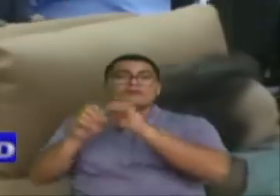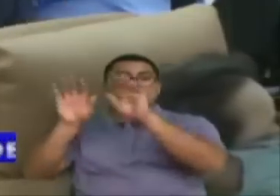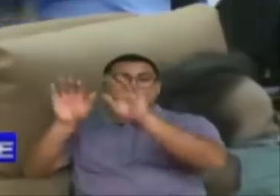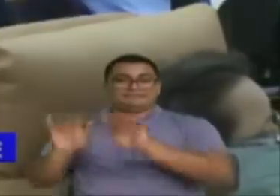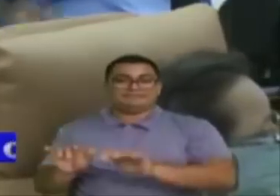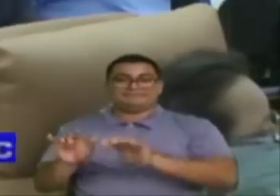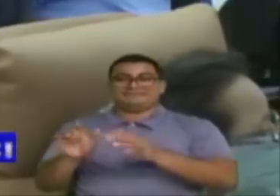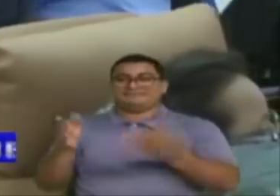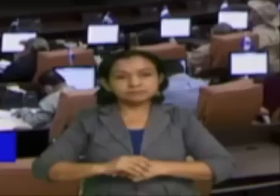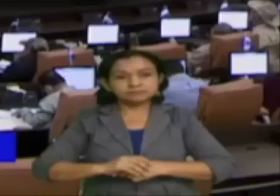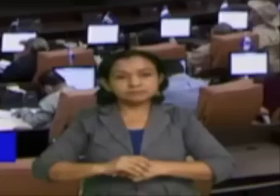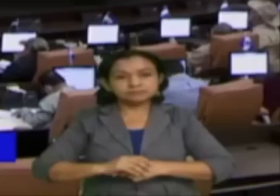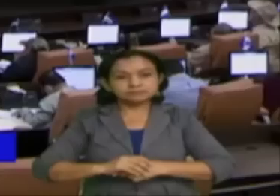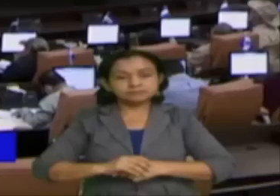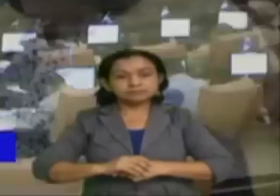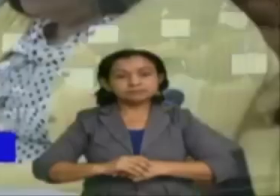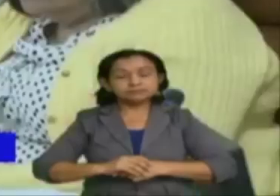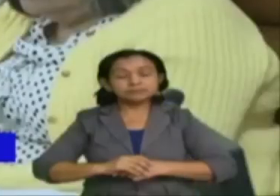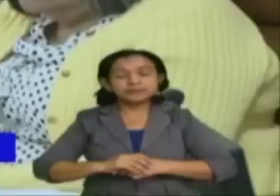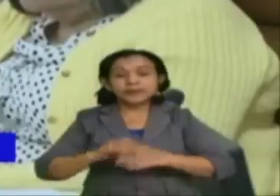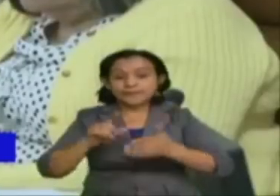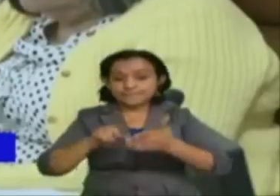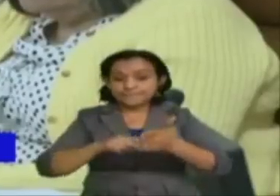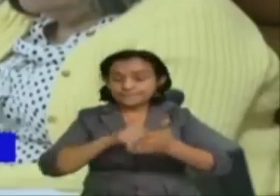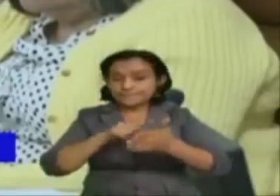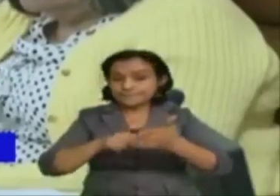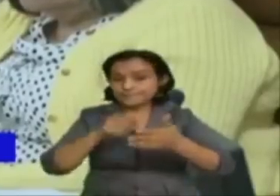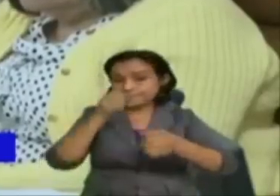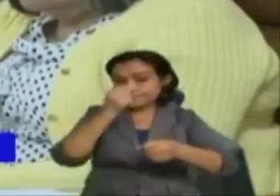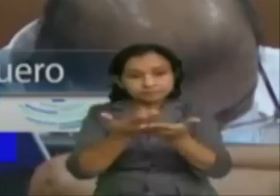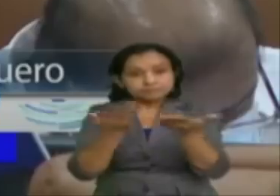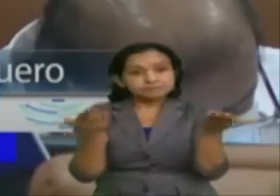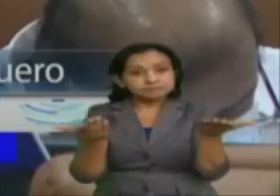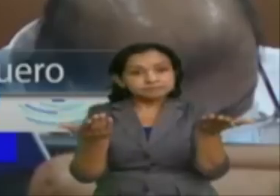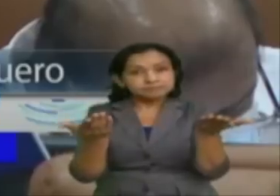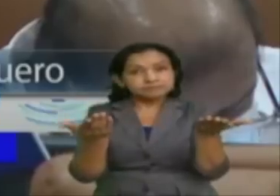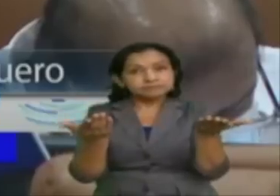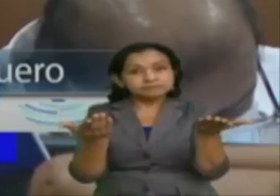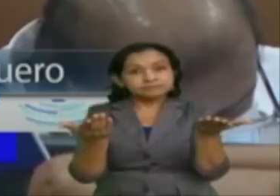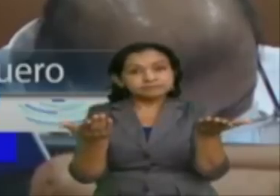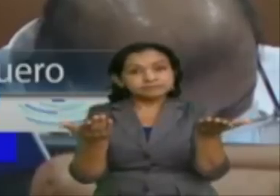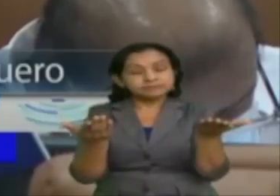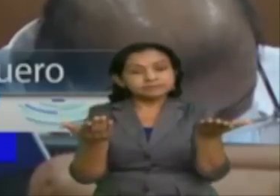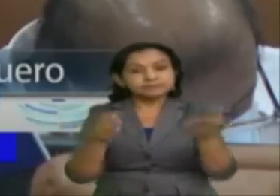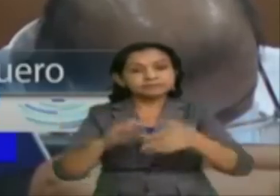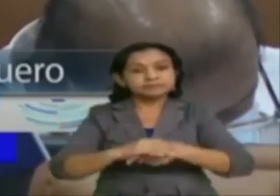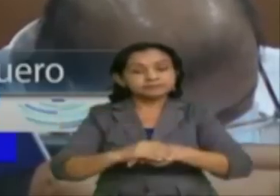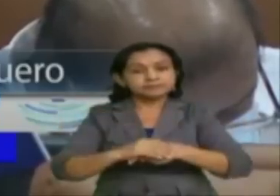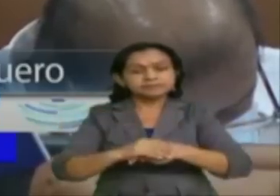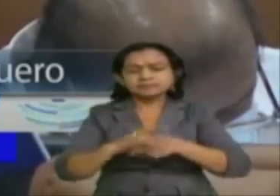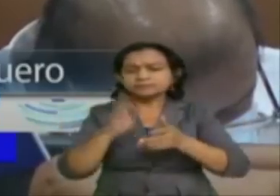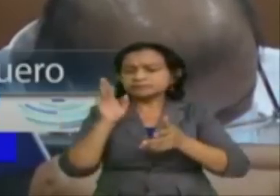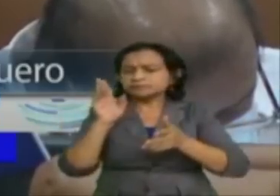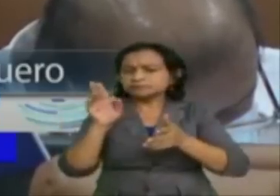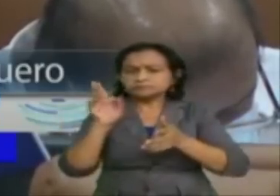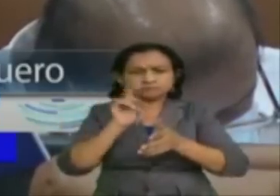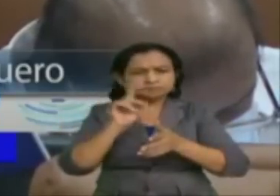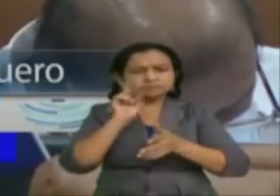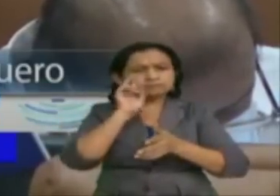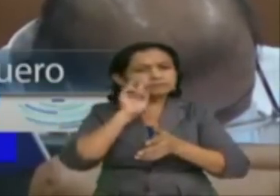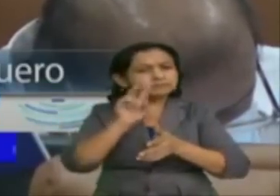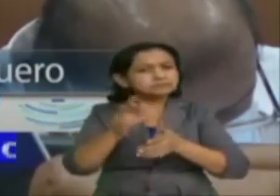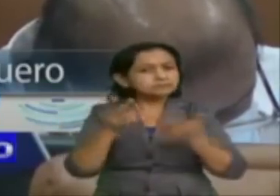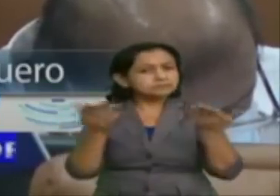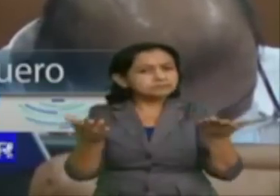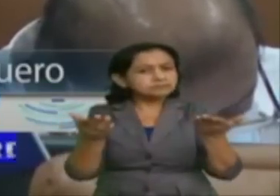redes sociales y que el gobierno califique como falsa o tergiversada. No vemos que